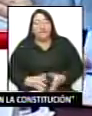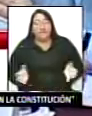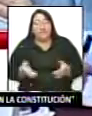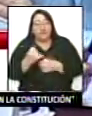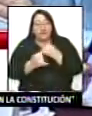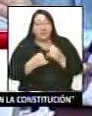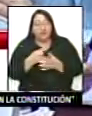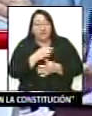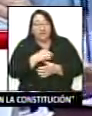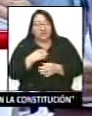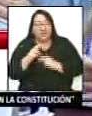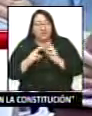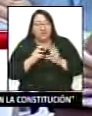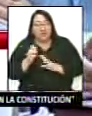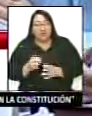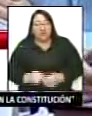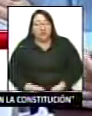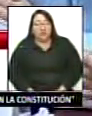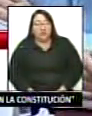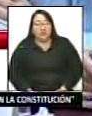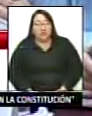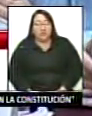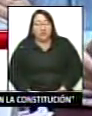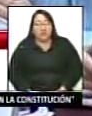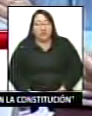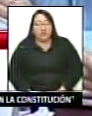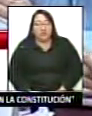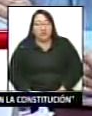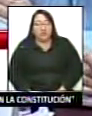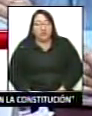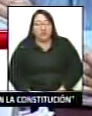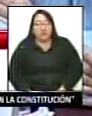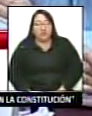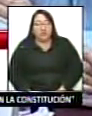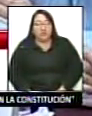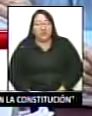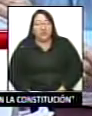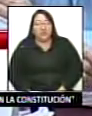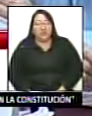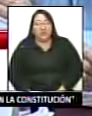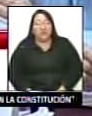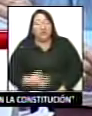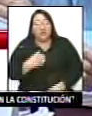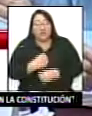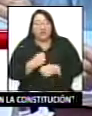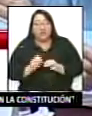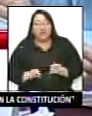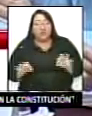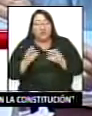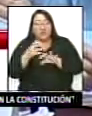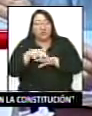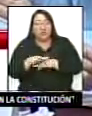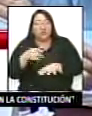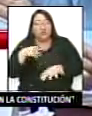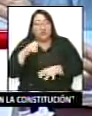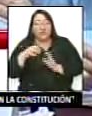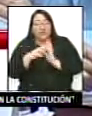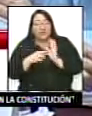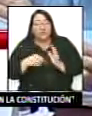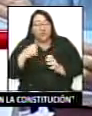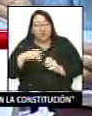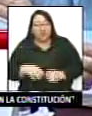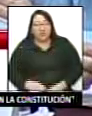que el Ministerio de Relaciones Exteriores y PROMPERÚ tienen una labor importante, inclusión social, los programas